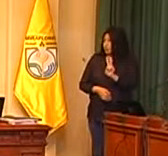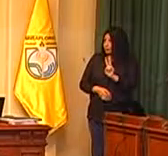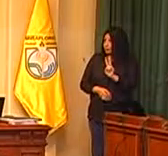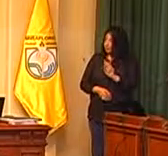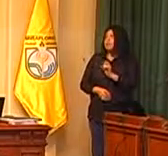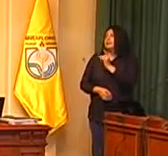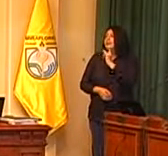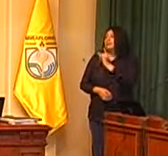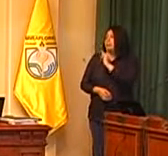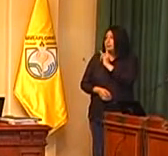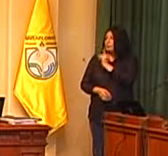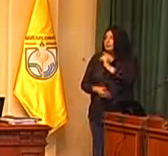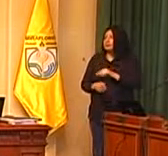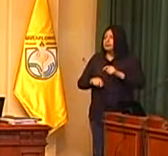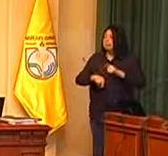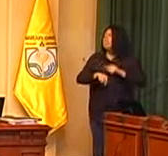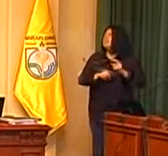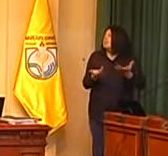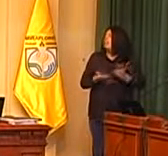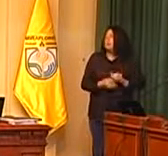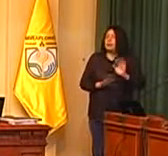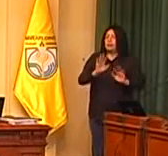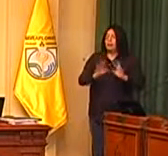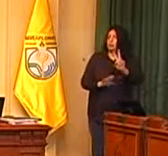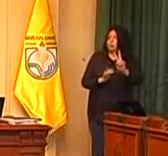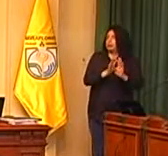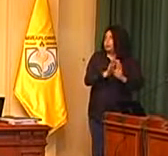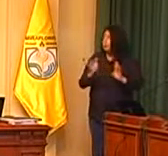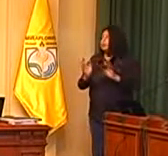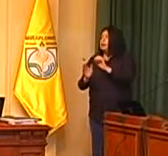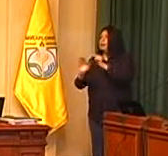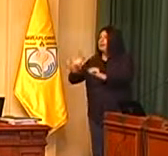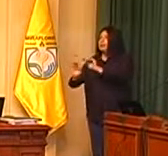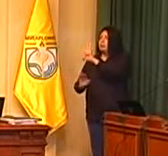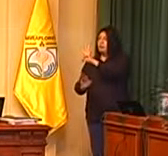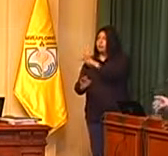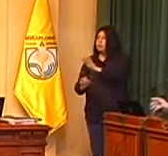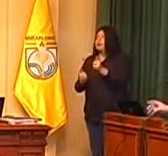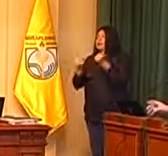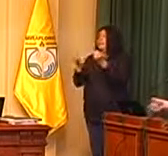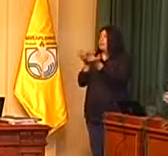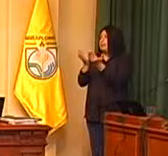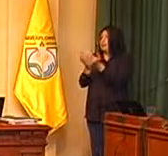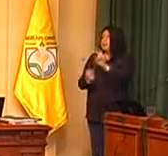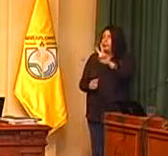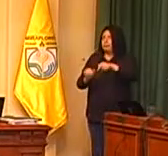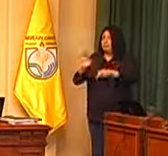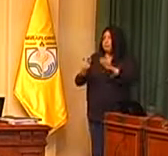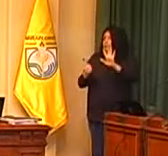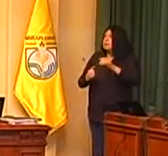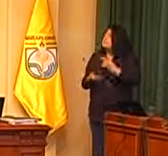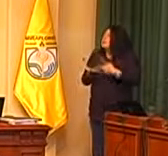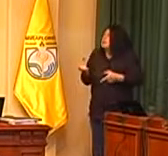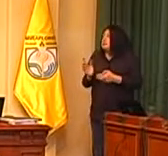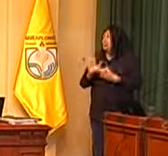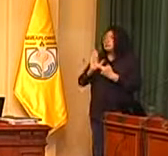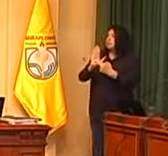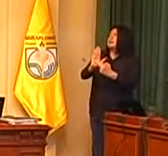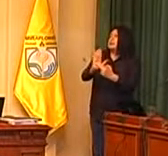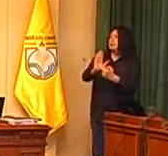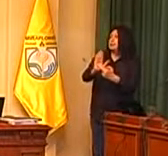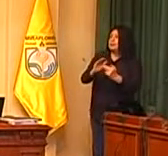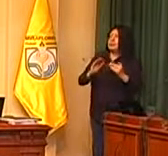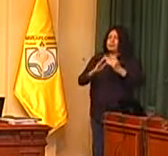Estados Unidos, entre los días 12 y 14 de abril del 2016 inclusive, a fin que representación